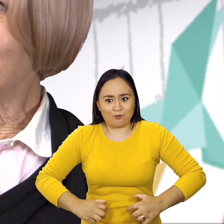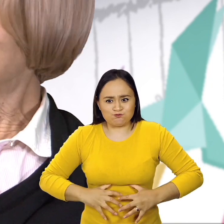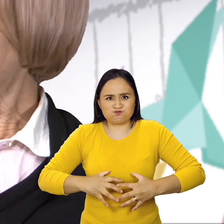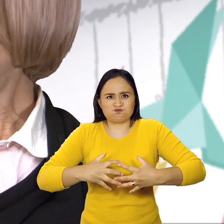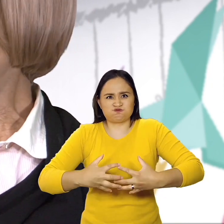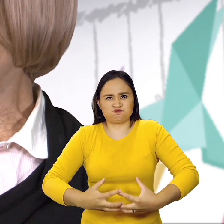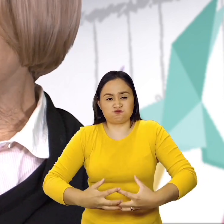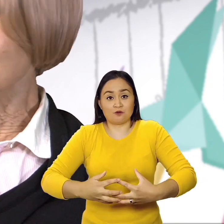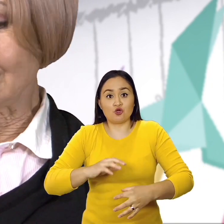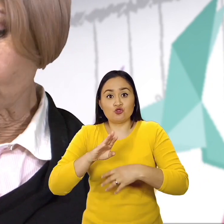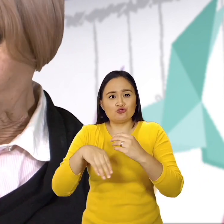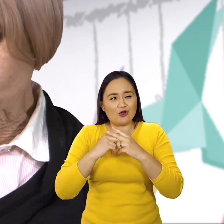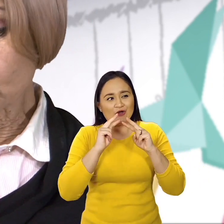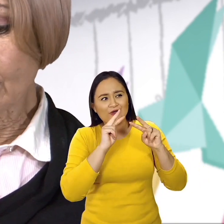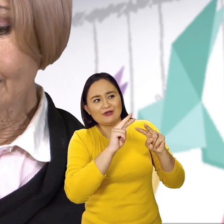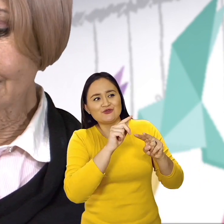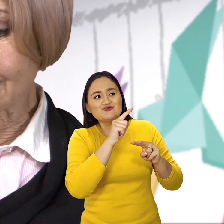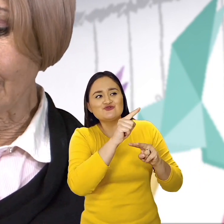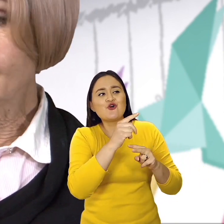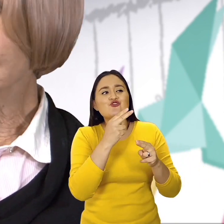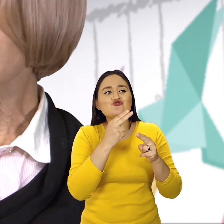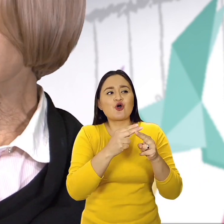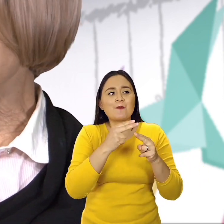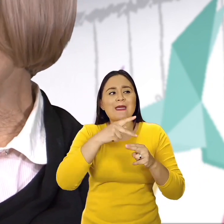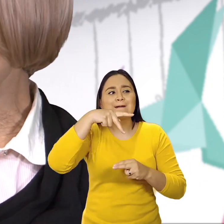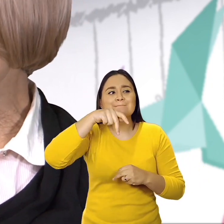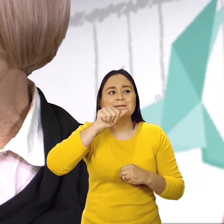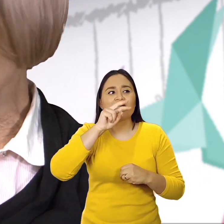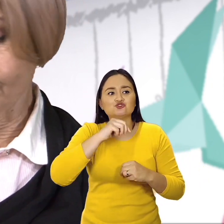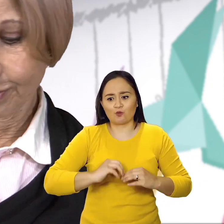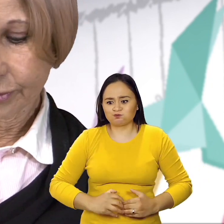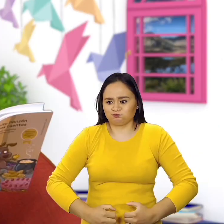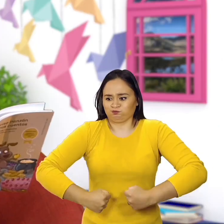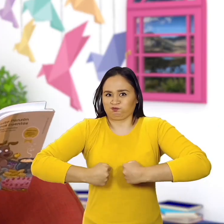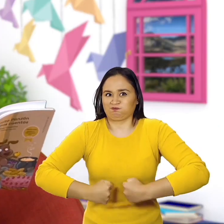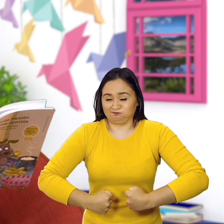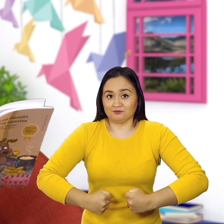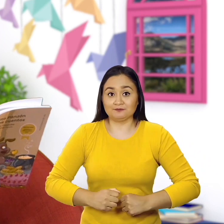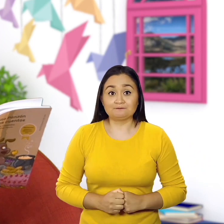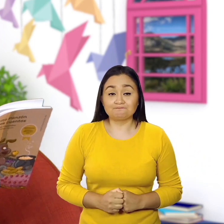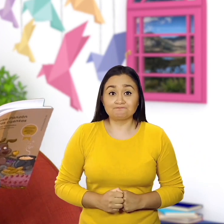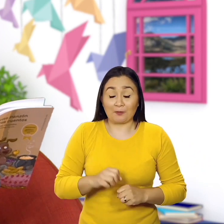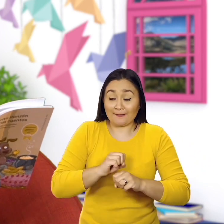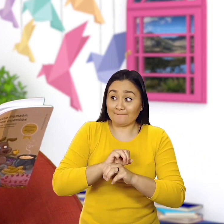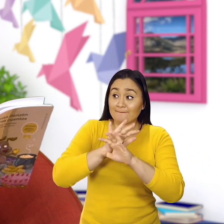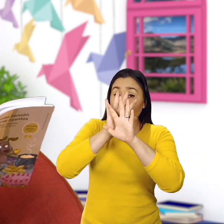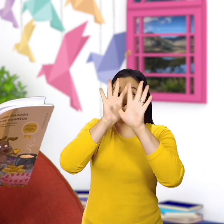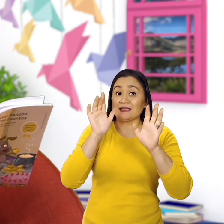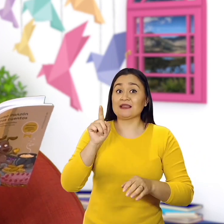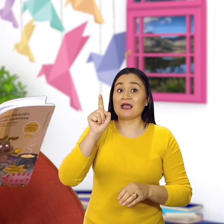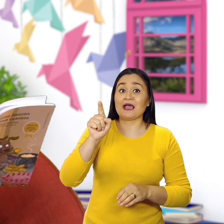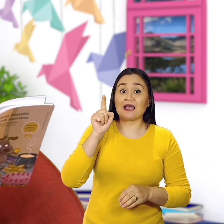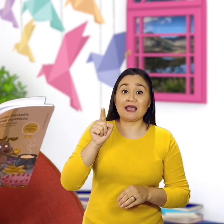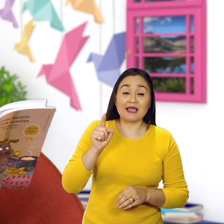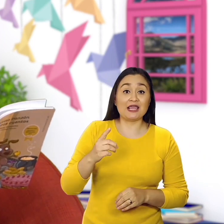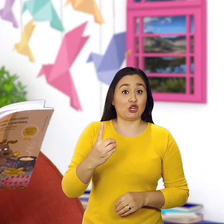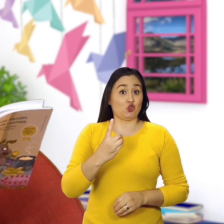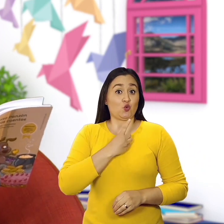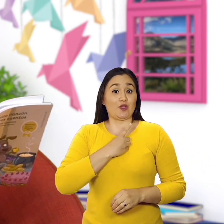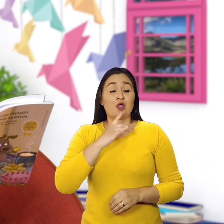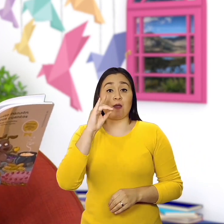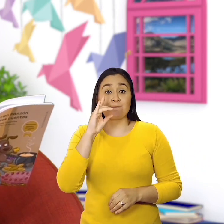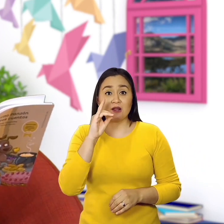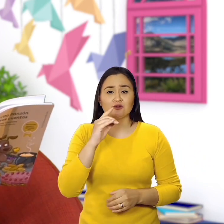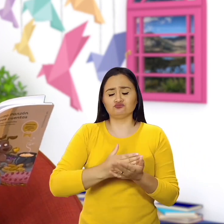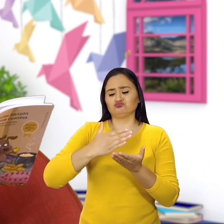puesto grande y todos le decían Perrito Panzón. Una mañana, don Ramón, el dueño